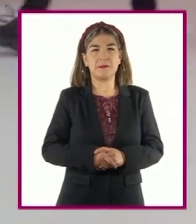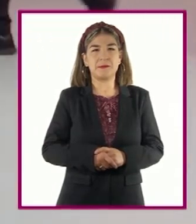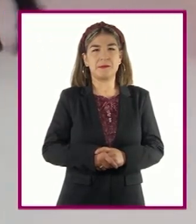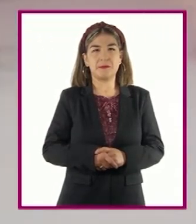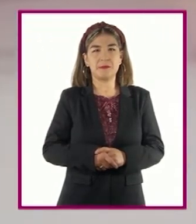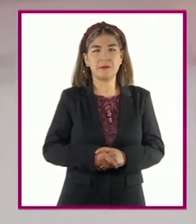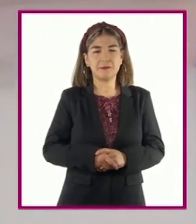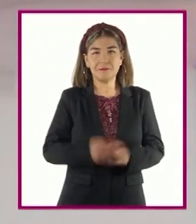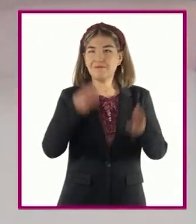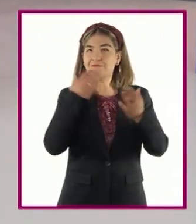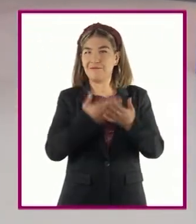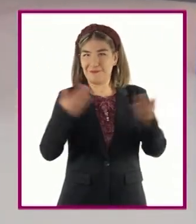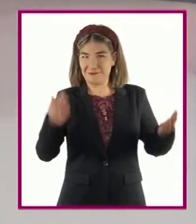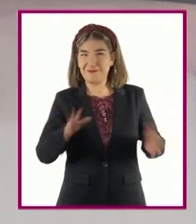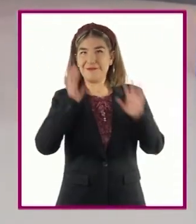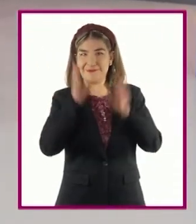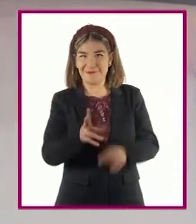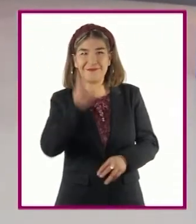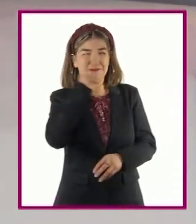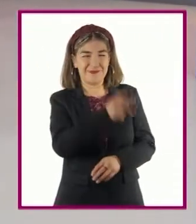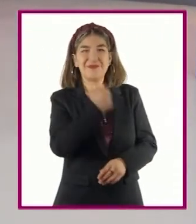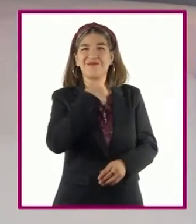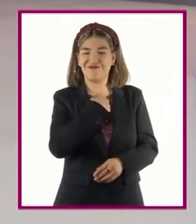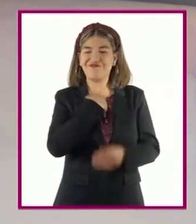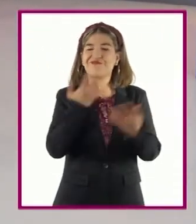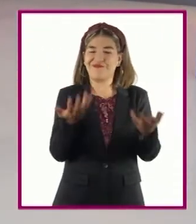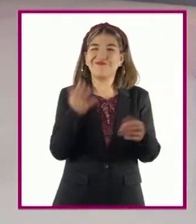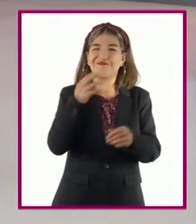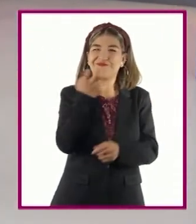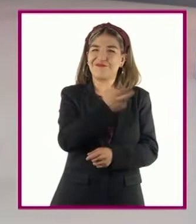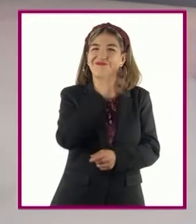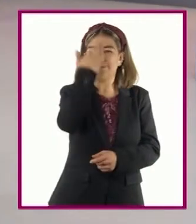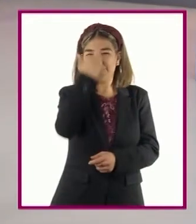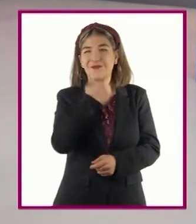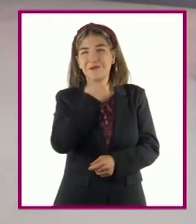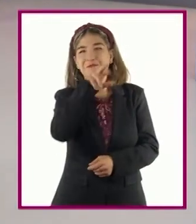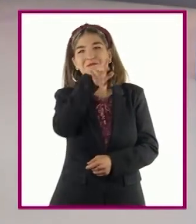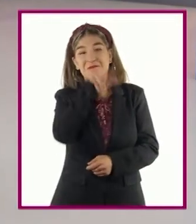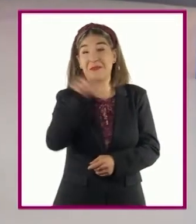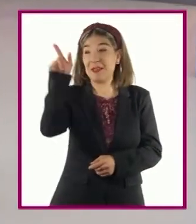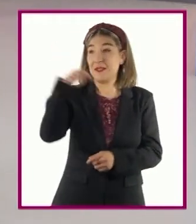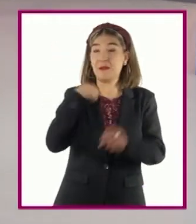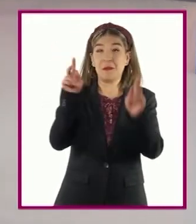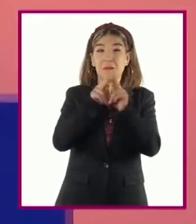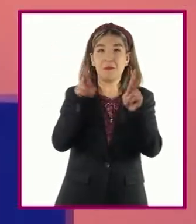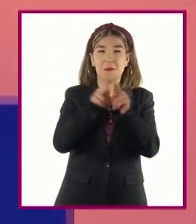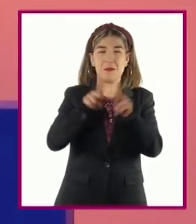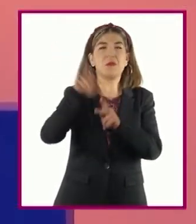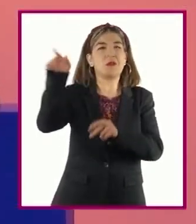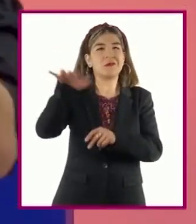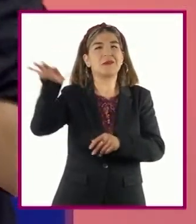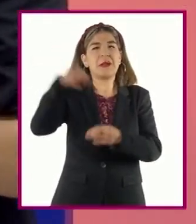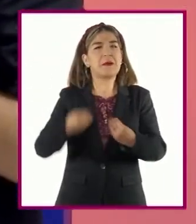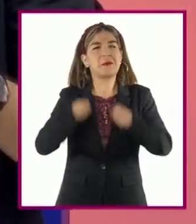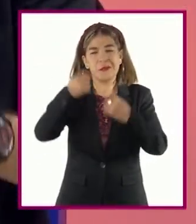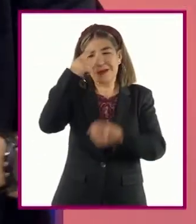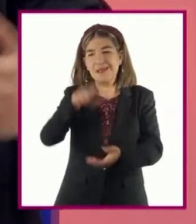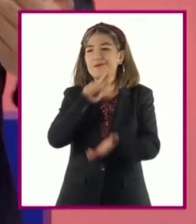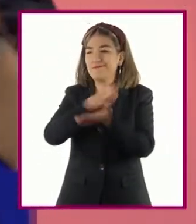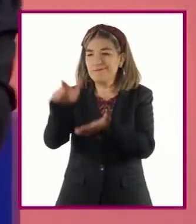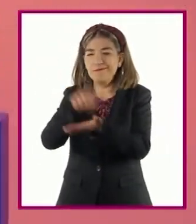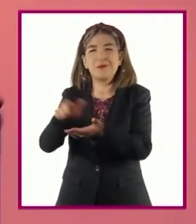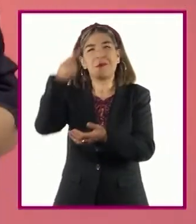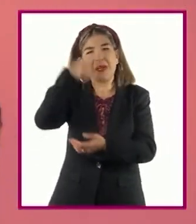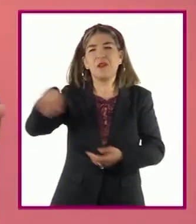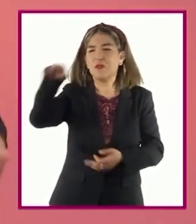¿Ahora se da cuenta del porqué de mi preocupación? Mis primos que viven allá ponen su granito de arena para hacer conciencia del daño